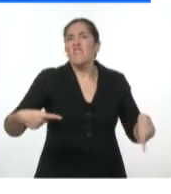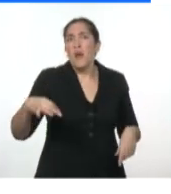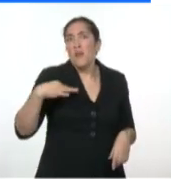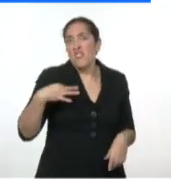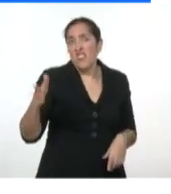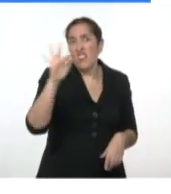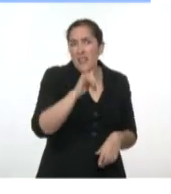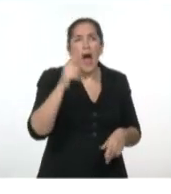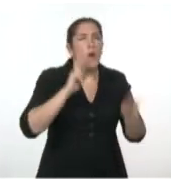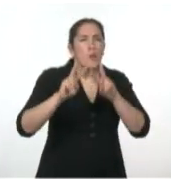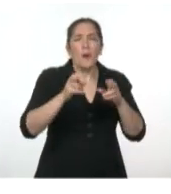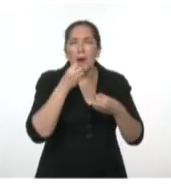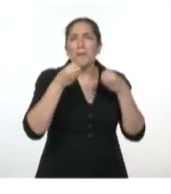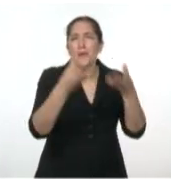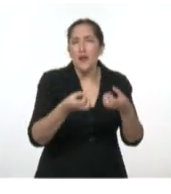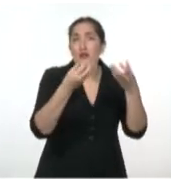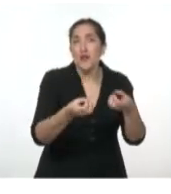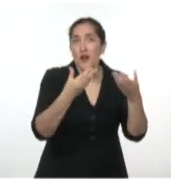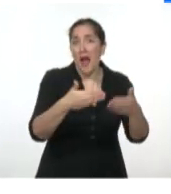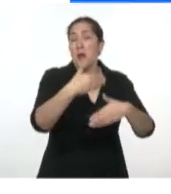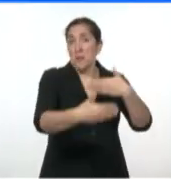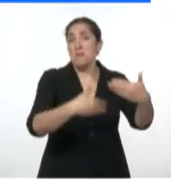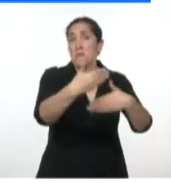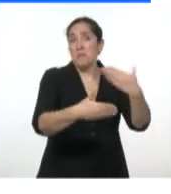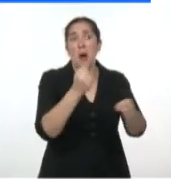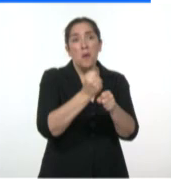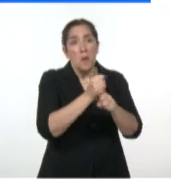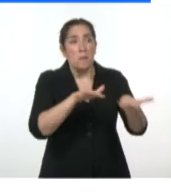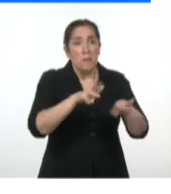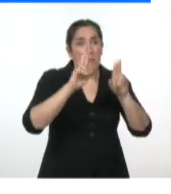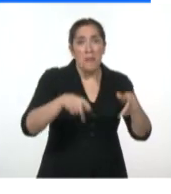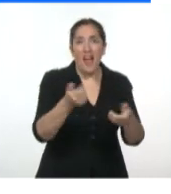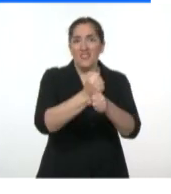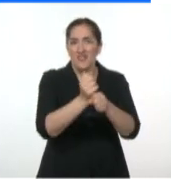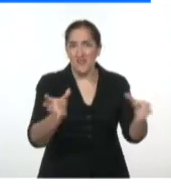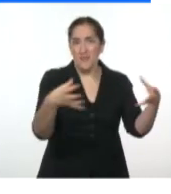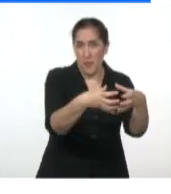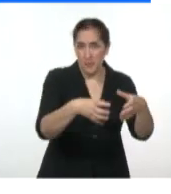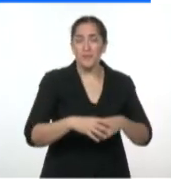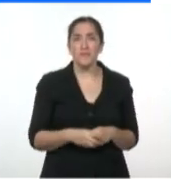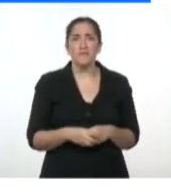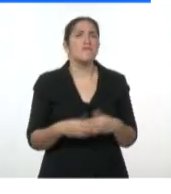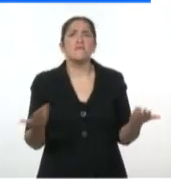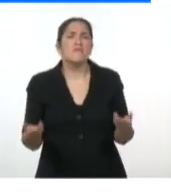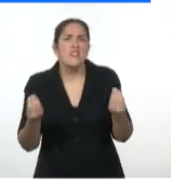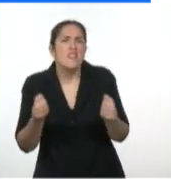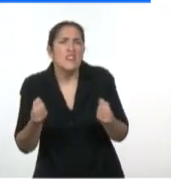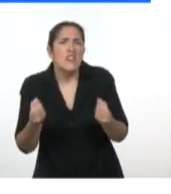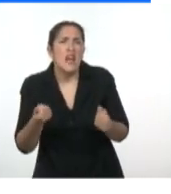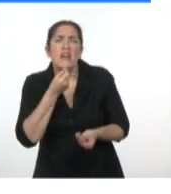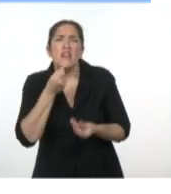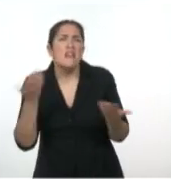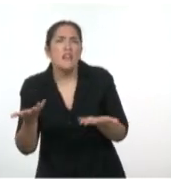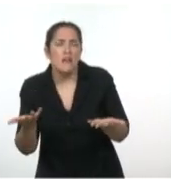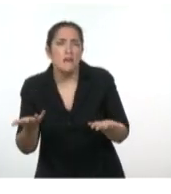se podrían mejorar y que las lleven a cabo mediante acciones compartidas. ¿Qué tipo de acciones compartidas? Puede ser que,